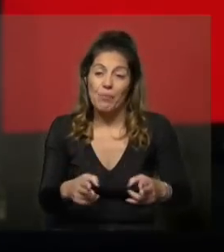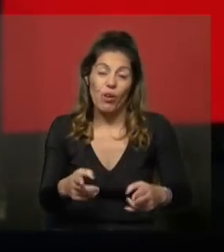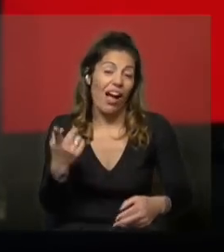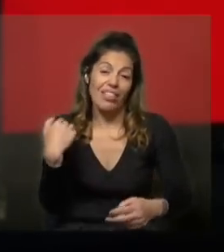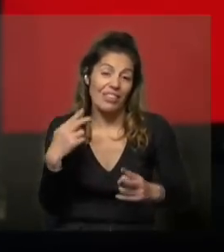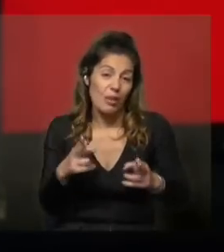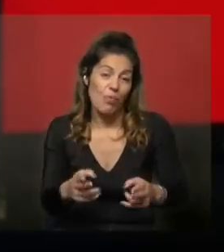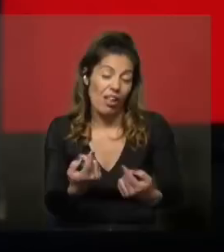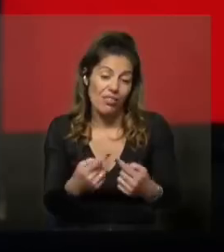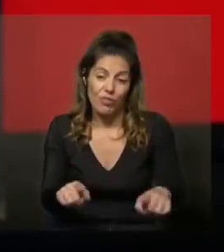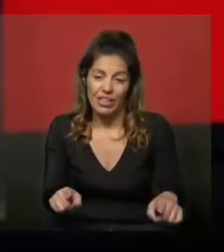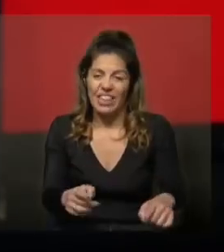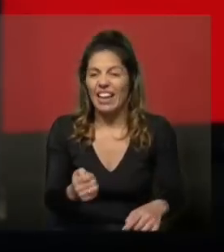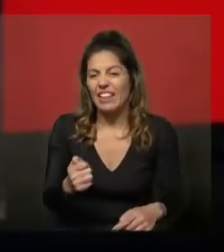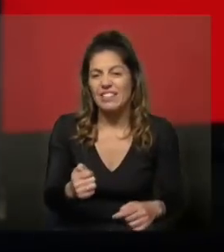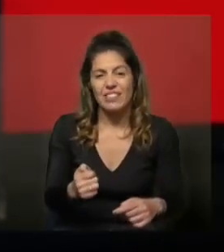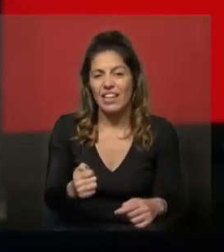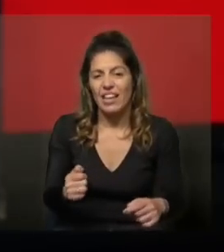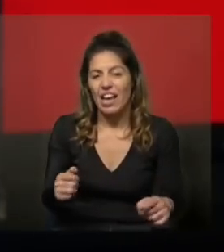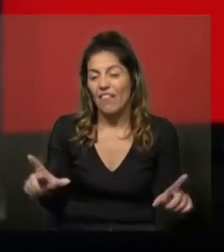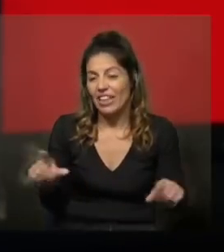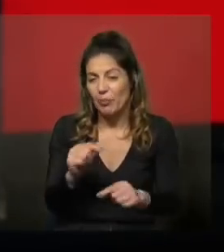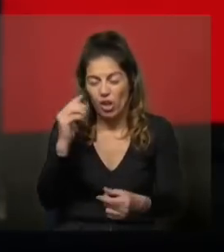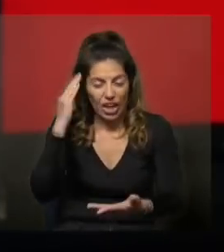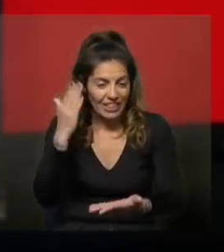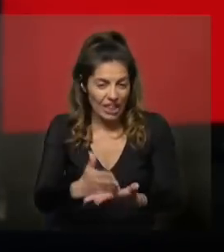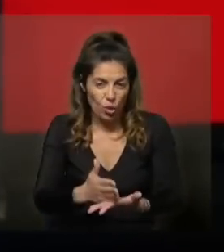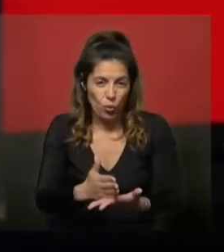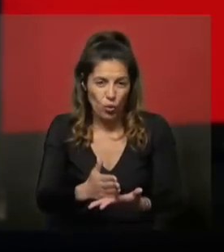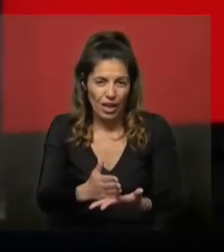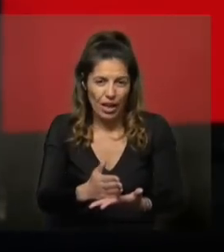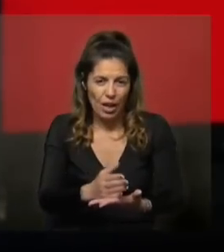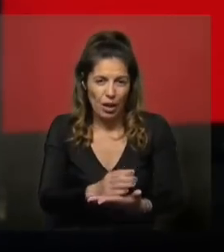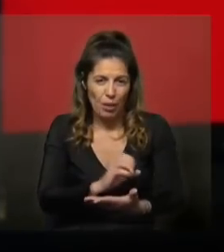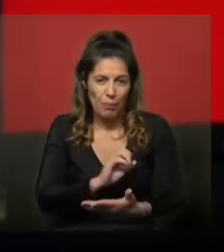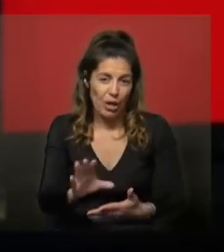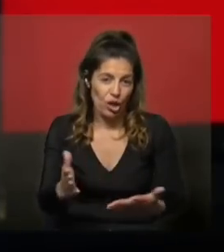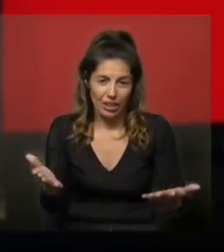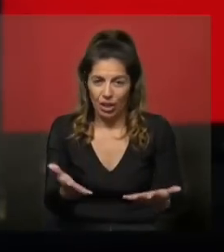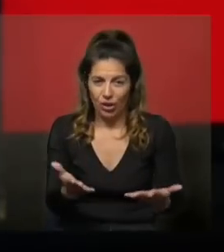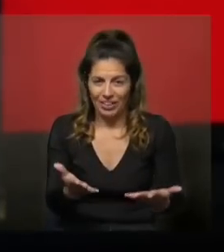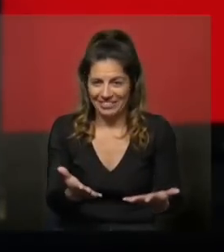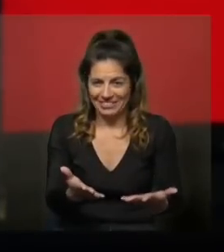y Recién me habían salido del poder los militares y estaban todavía peor que ahora